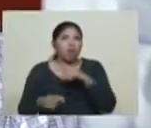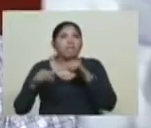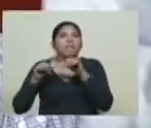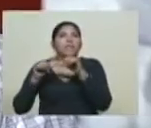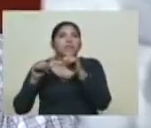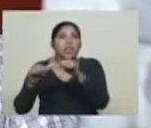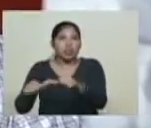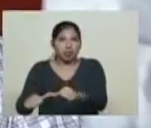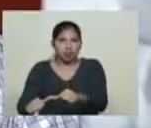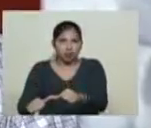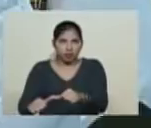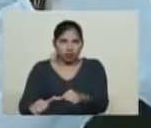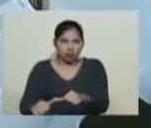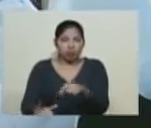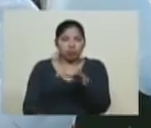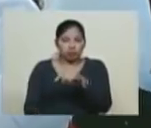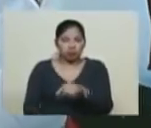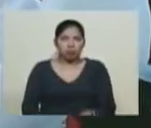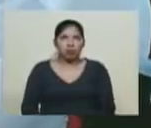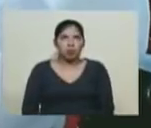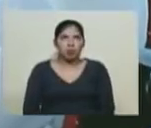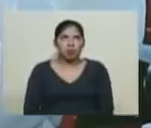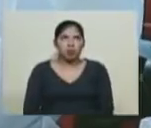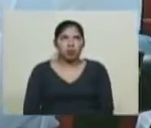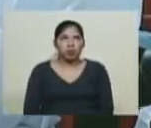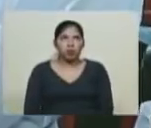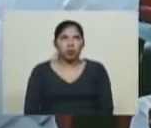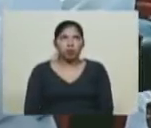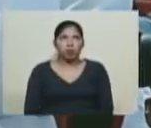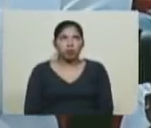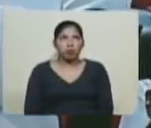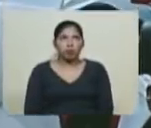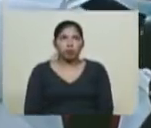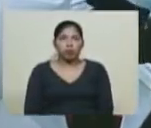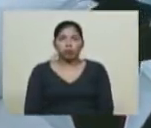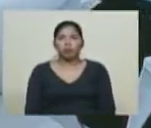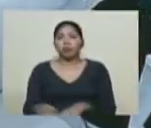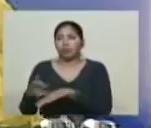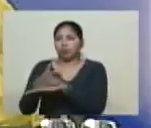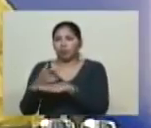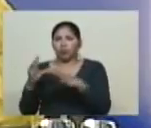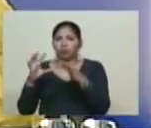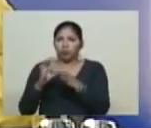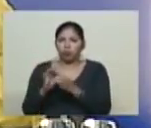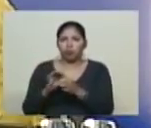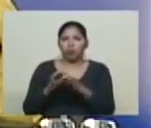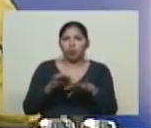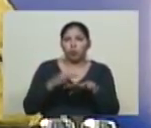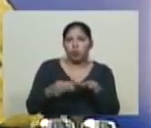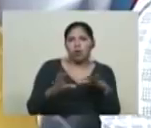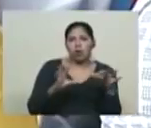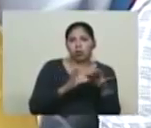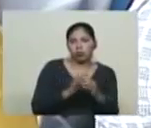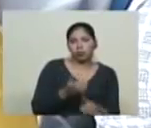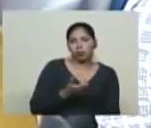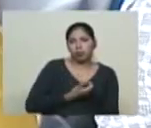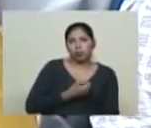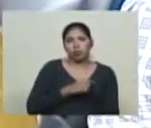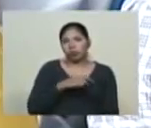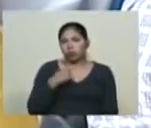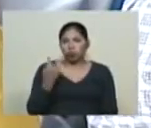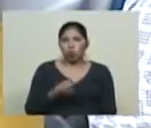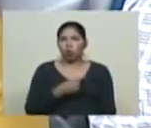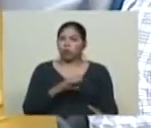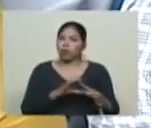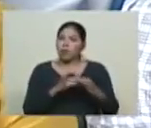salud municipales, estadales, bueno, junto a las nacionales, junto a la misión médica cubana, quiero celebrar y agradecer